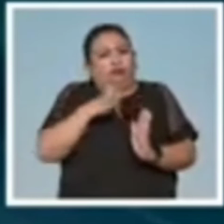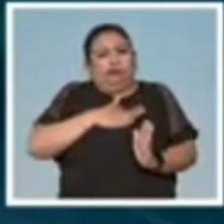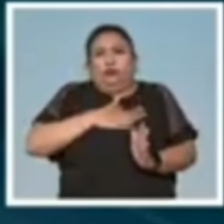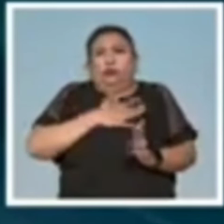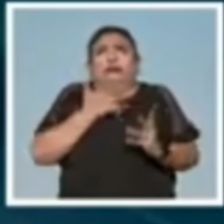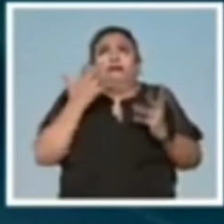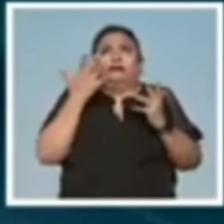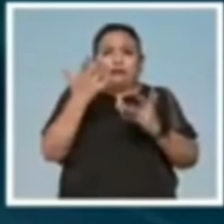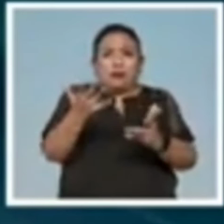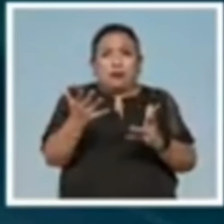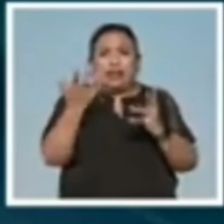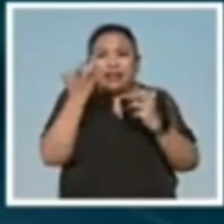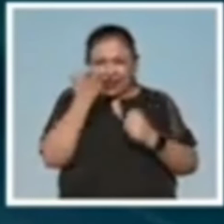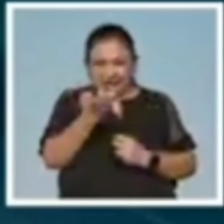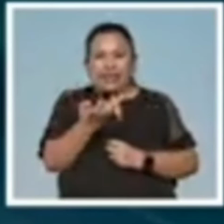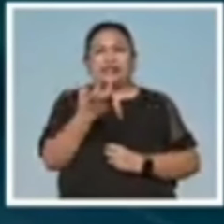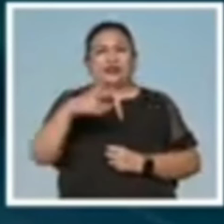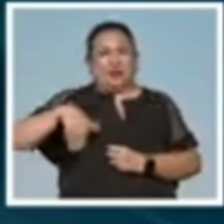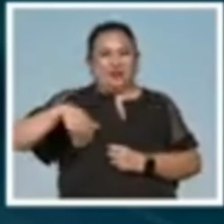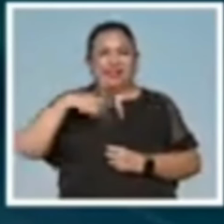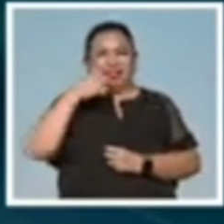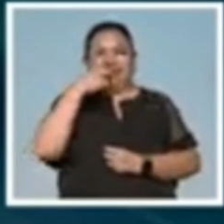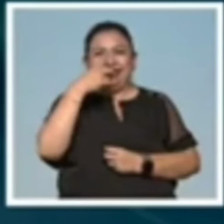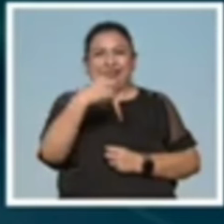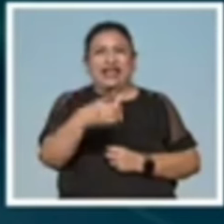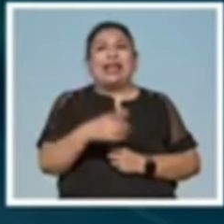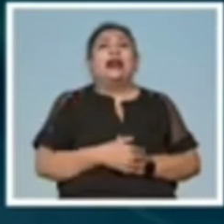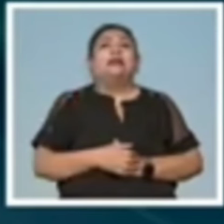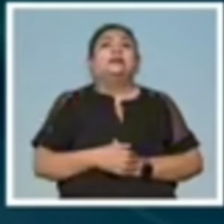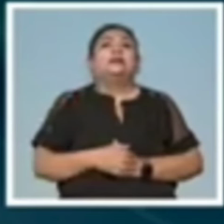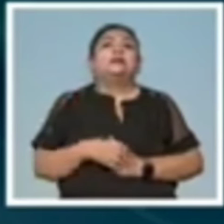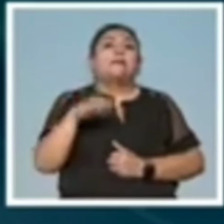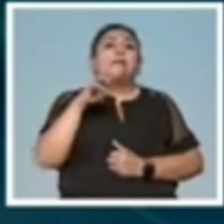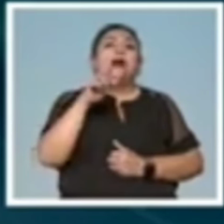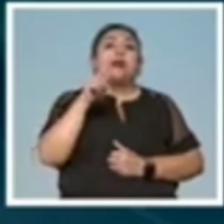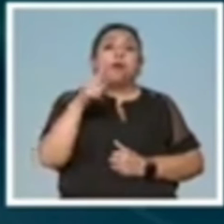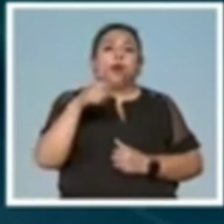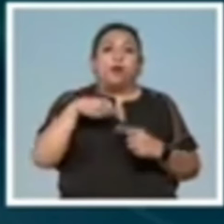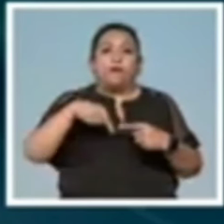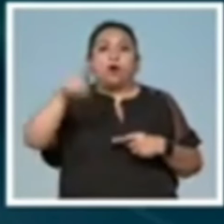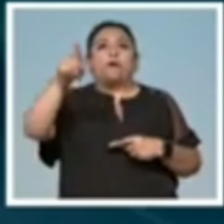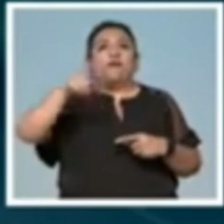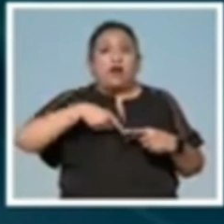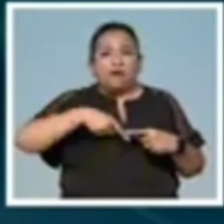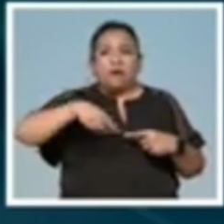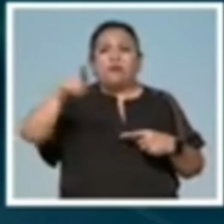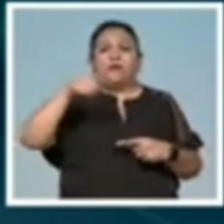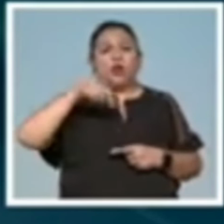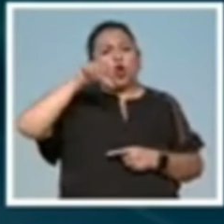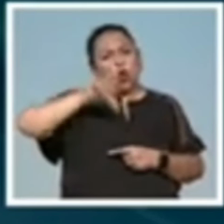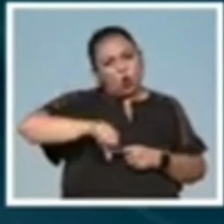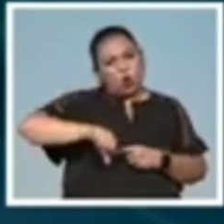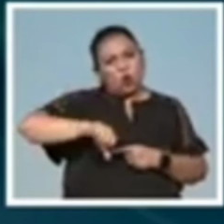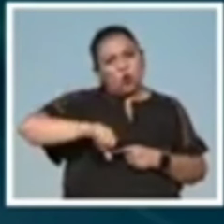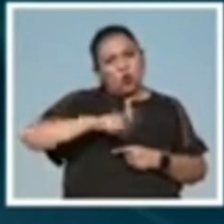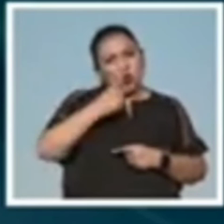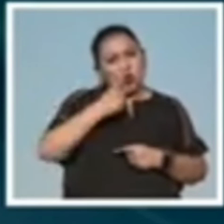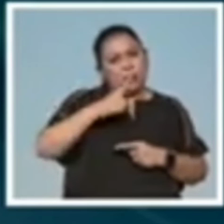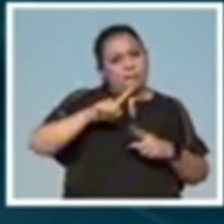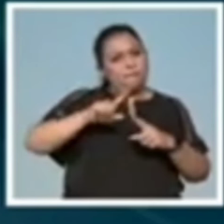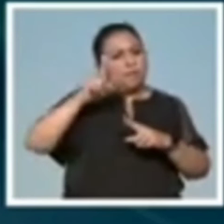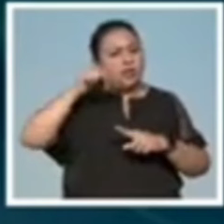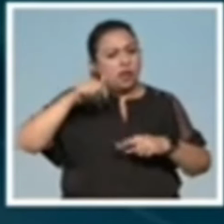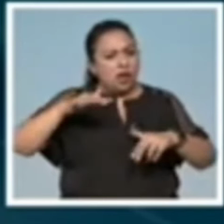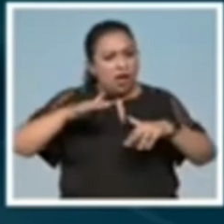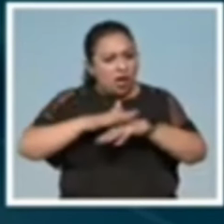deseo, ¿no? Es esta cosa que te decía al principio de la entrevista, que dice Malabú, de ir y venir, ¿no? Hoy puedo ser una cosa y mañana otra, y